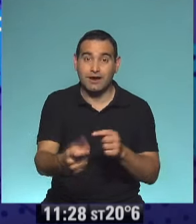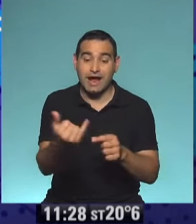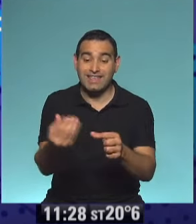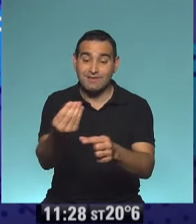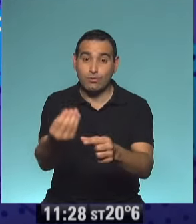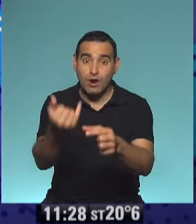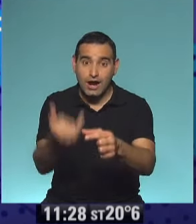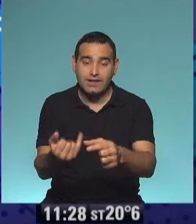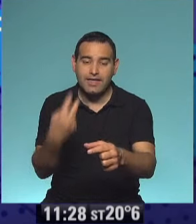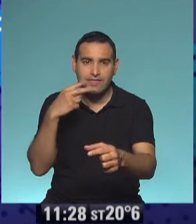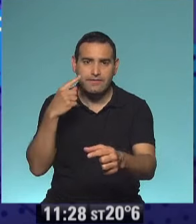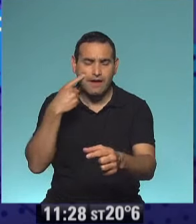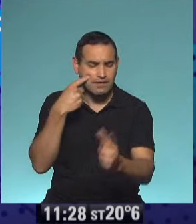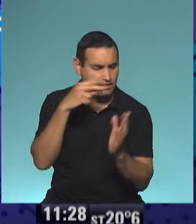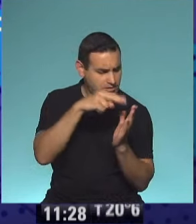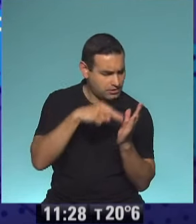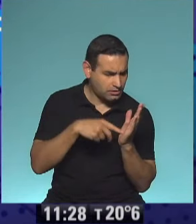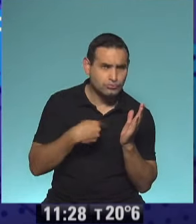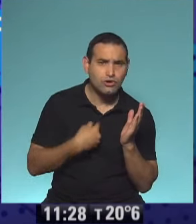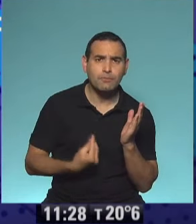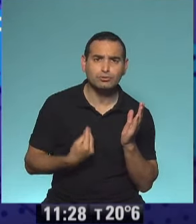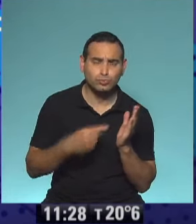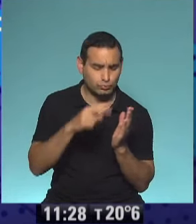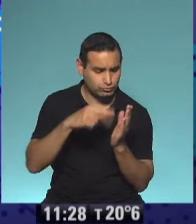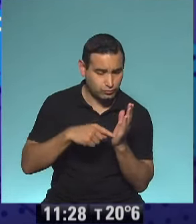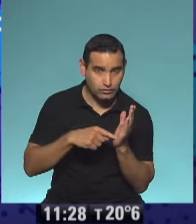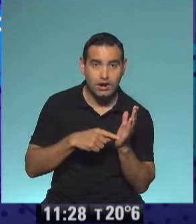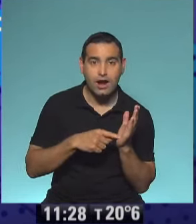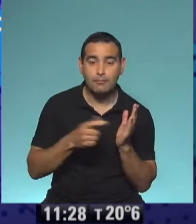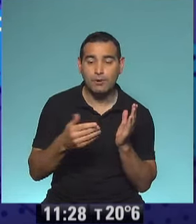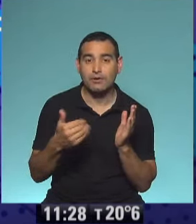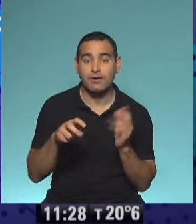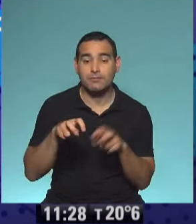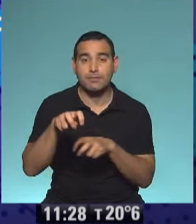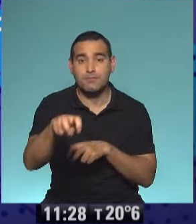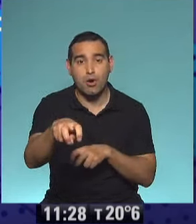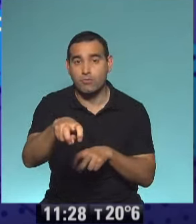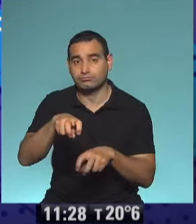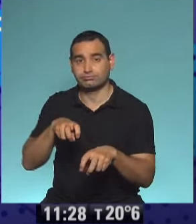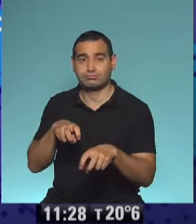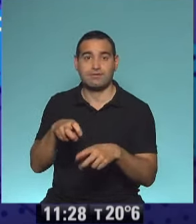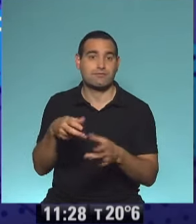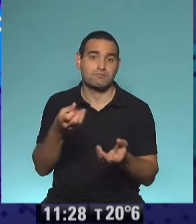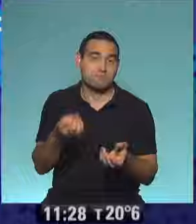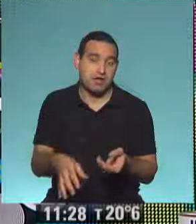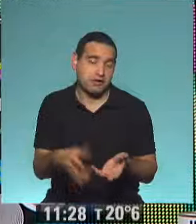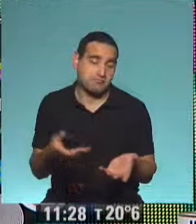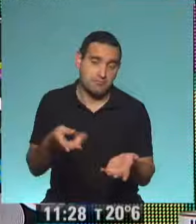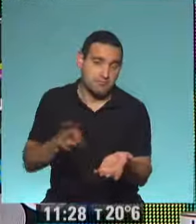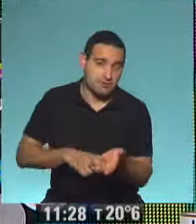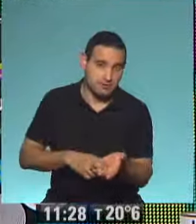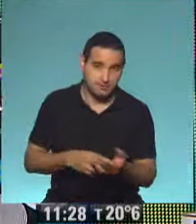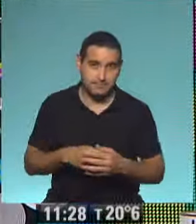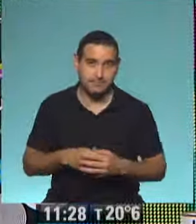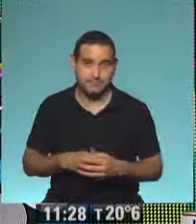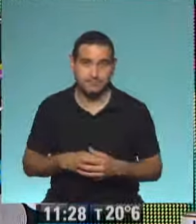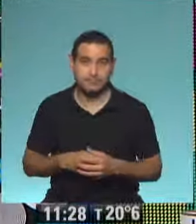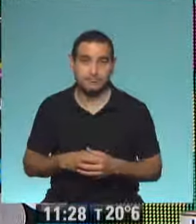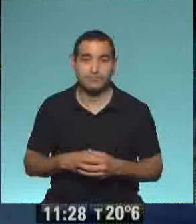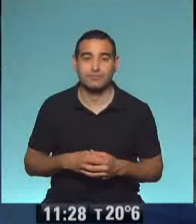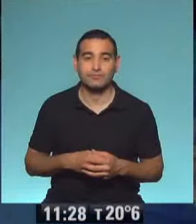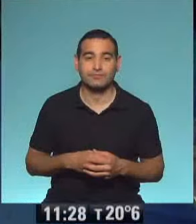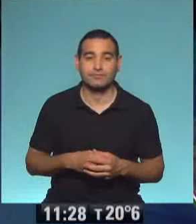deberá leer en el reglamento lo que le ocurre. Según el caso, podrá avanzar, retroceder, perder el turno o repetirlo. Exacto. Ok, y la